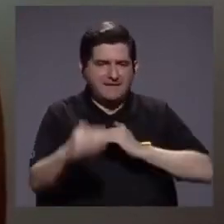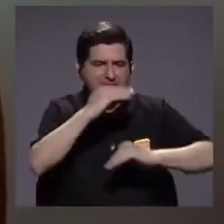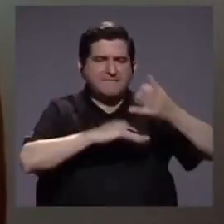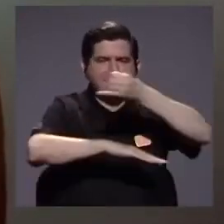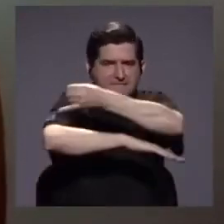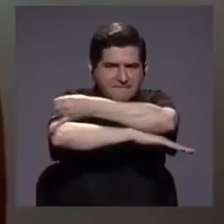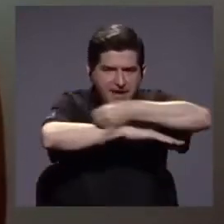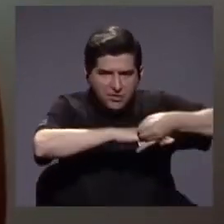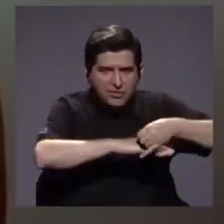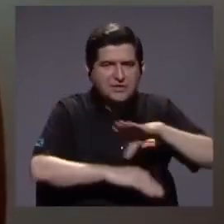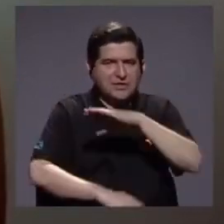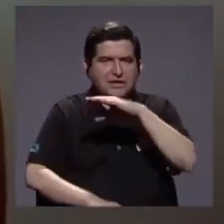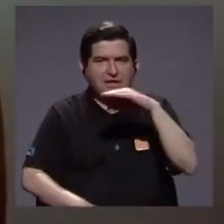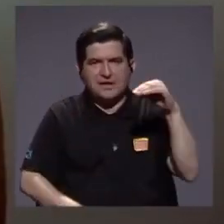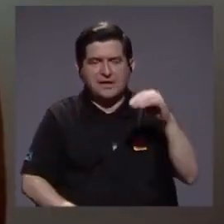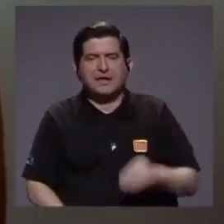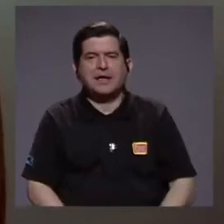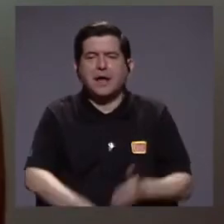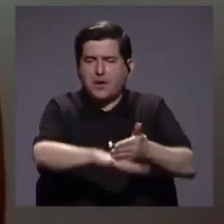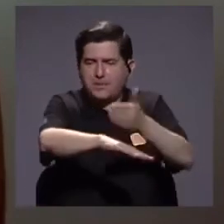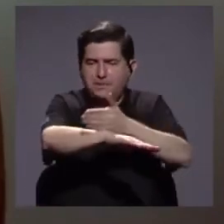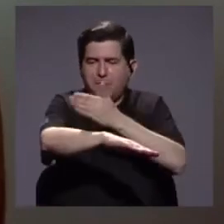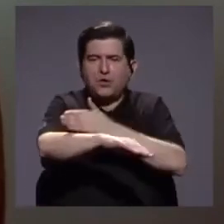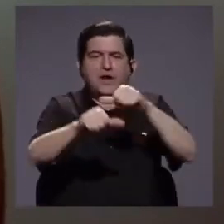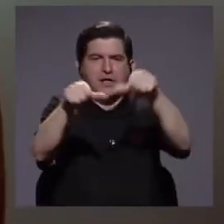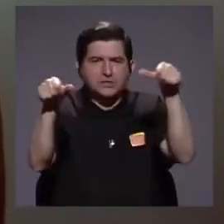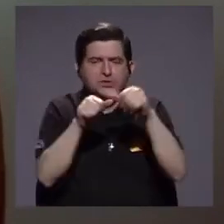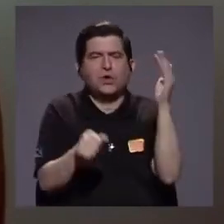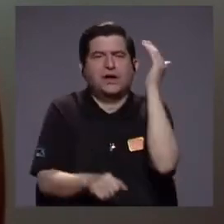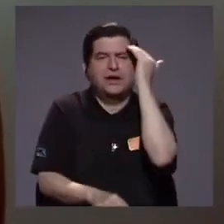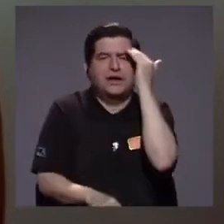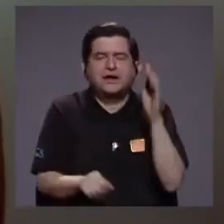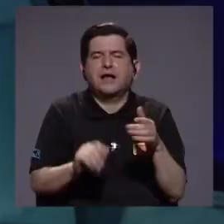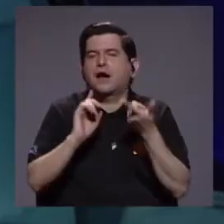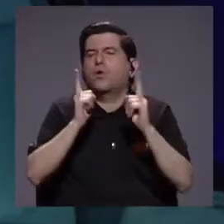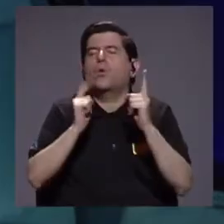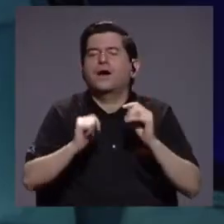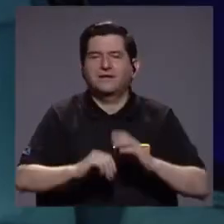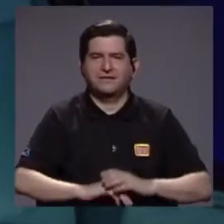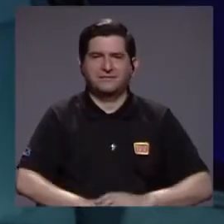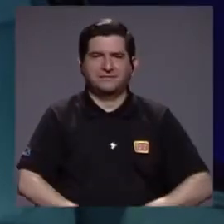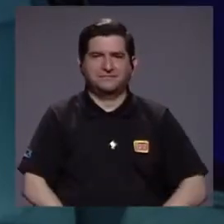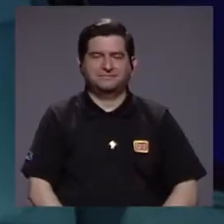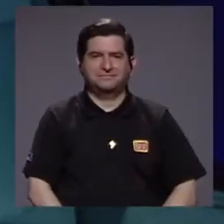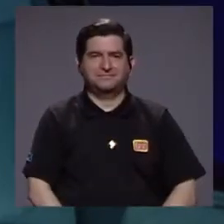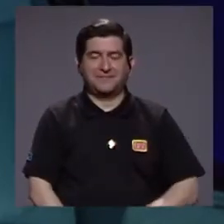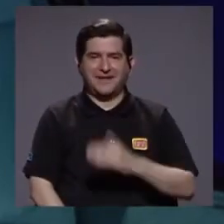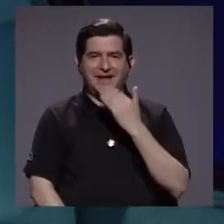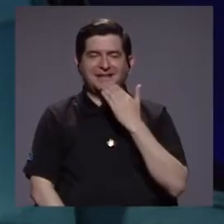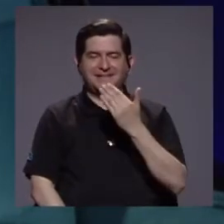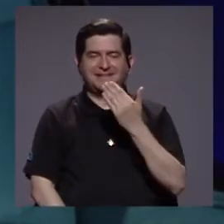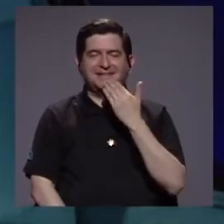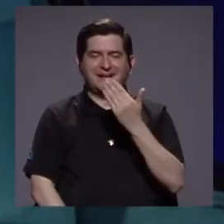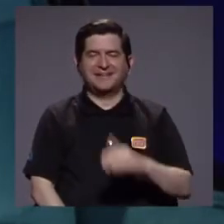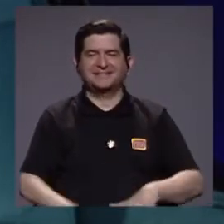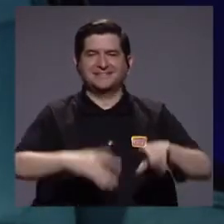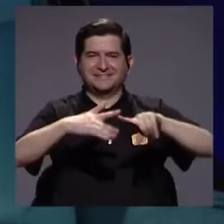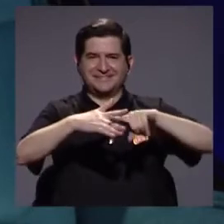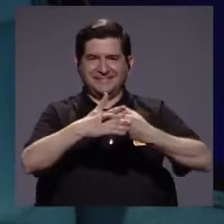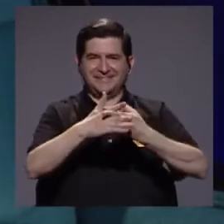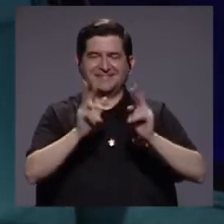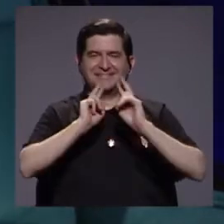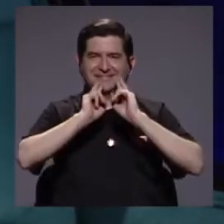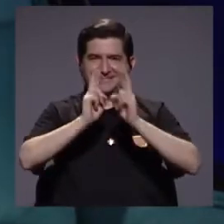de Ingeniería y el mejoramiento de esta área de conocimiento? Muchas gracias. Iniciamos con